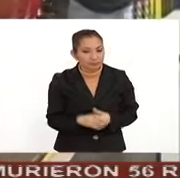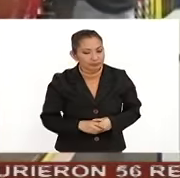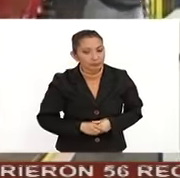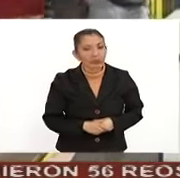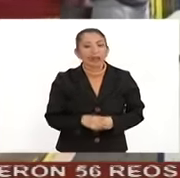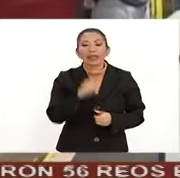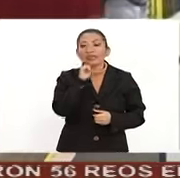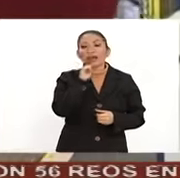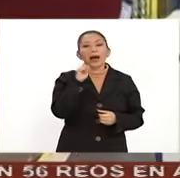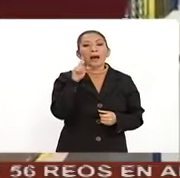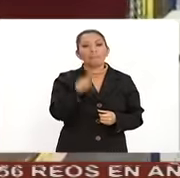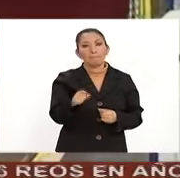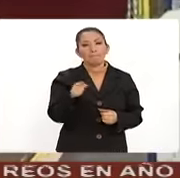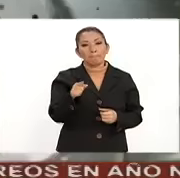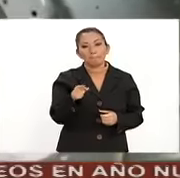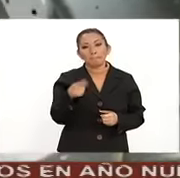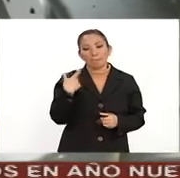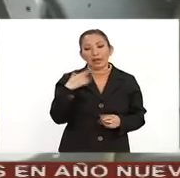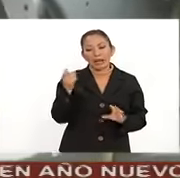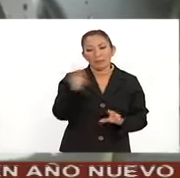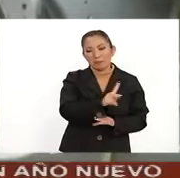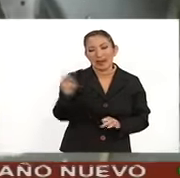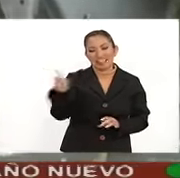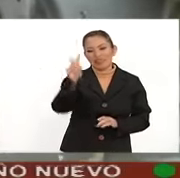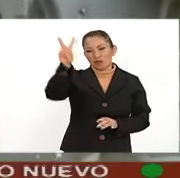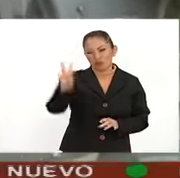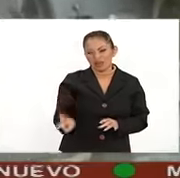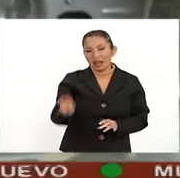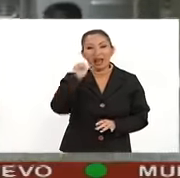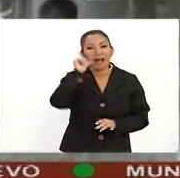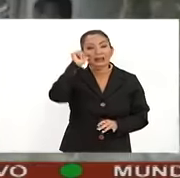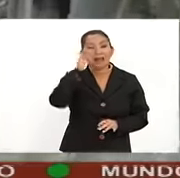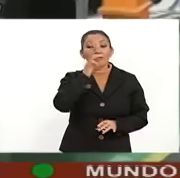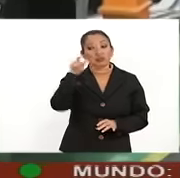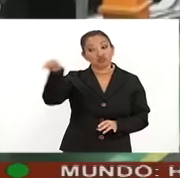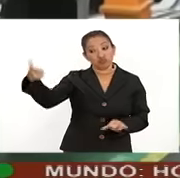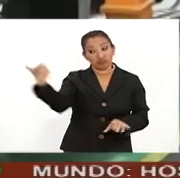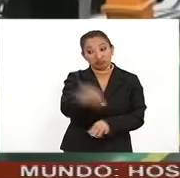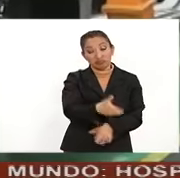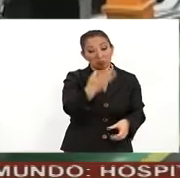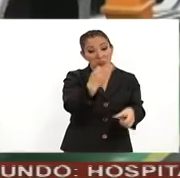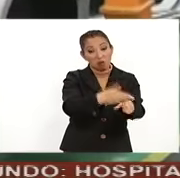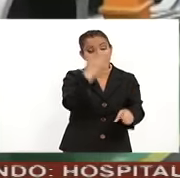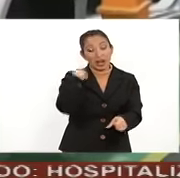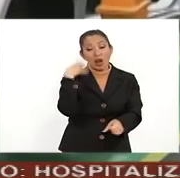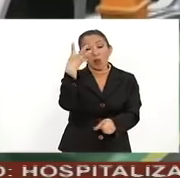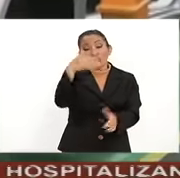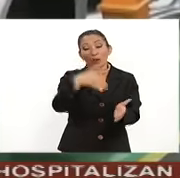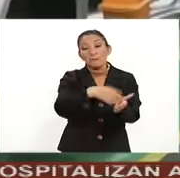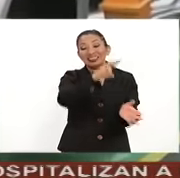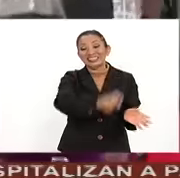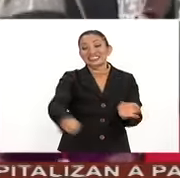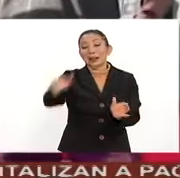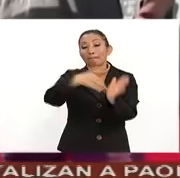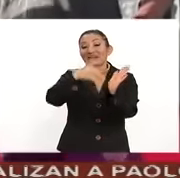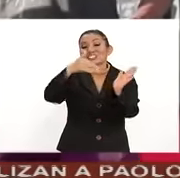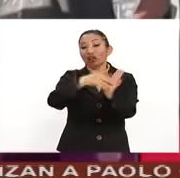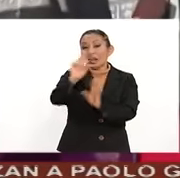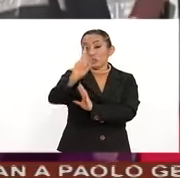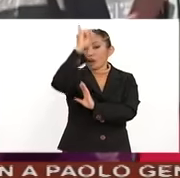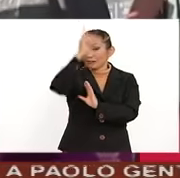contaminantes. También caso similar al de Volkswagen, que ayer se informó tendrá que pagar una multa de $4.300